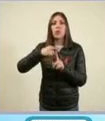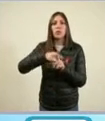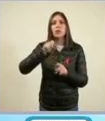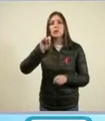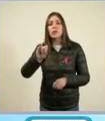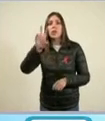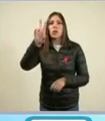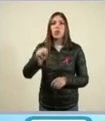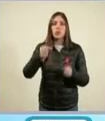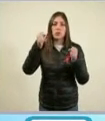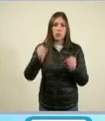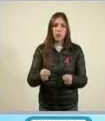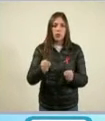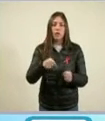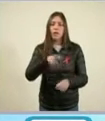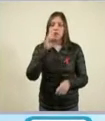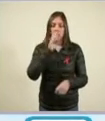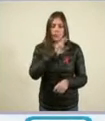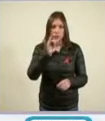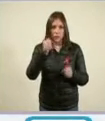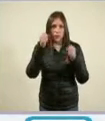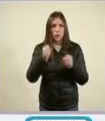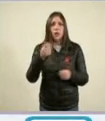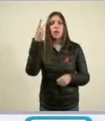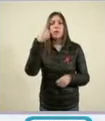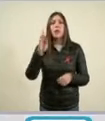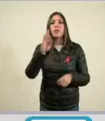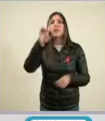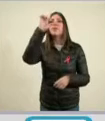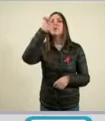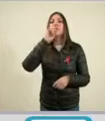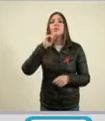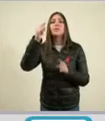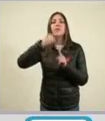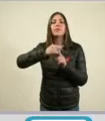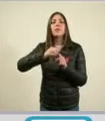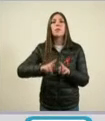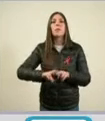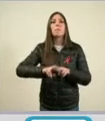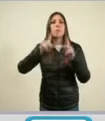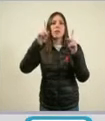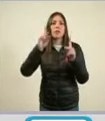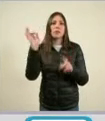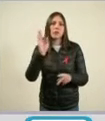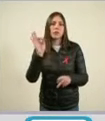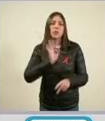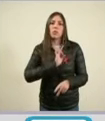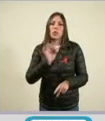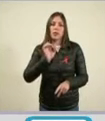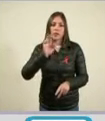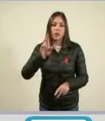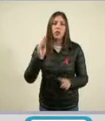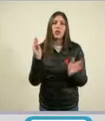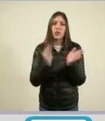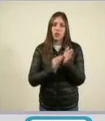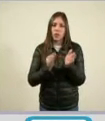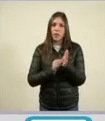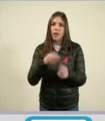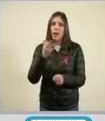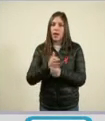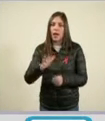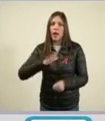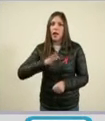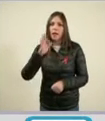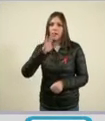seguro, que ya vimos que es muy seguro. Pero también las probabilidades de que se rompa en una relación sexual puede suceder. Todavía hoy en día